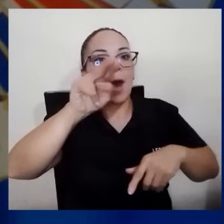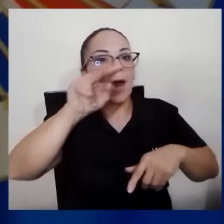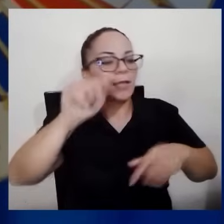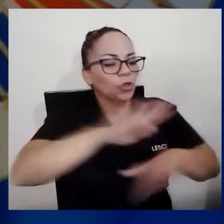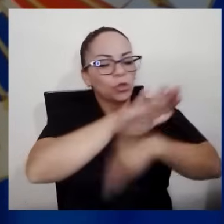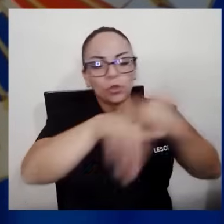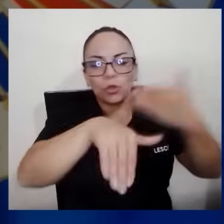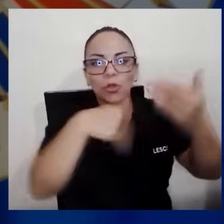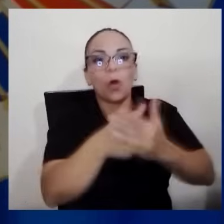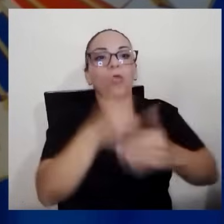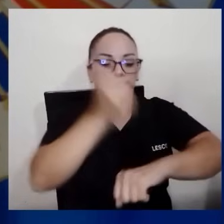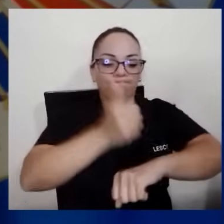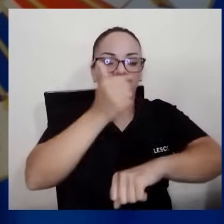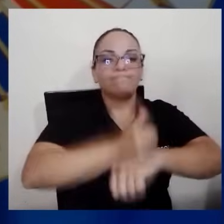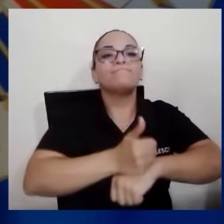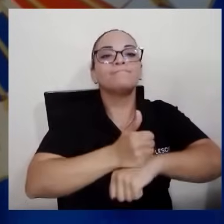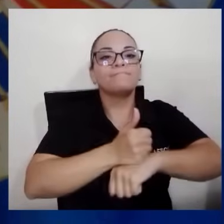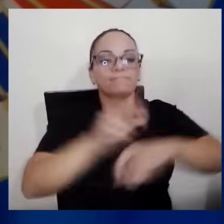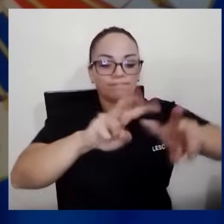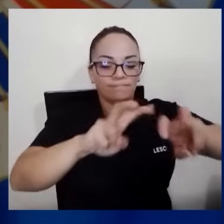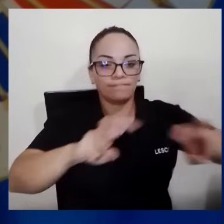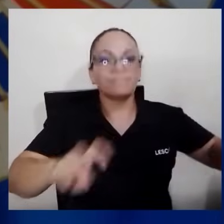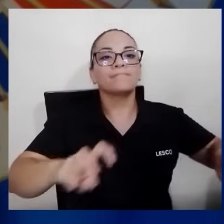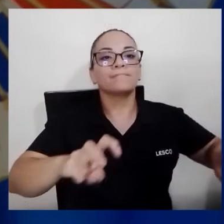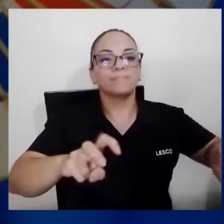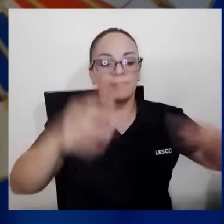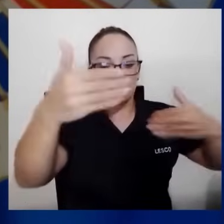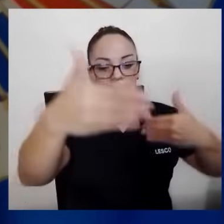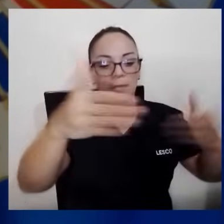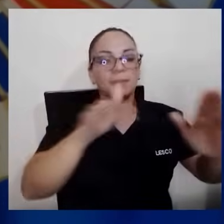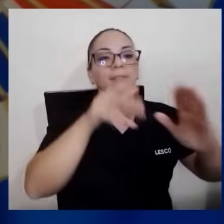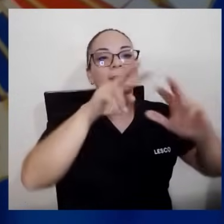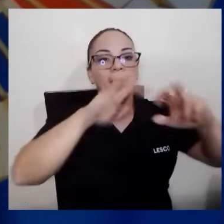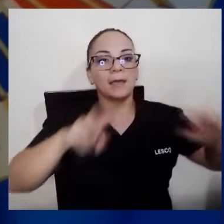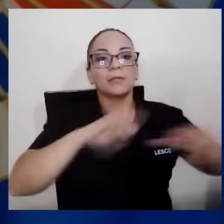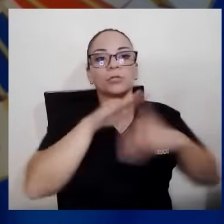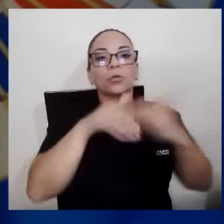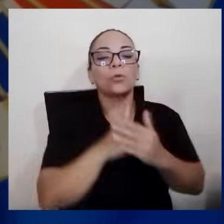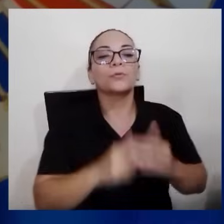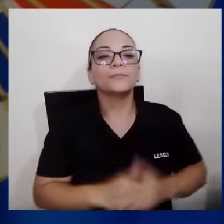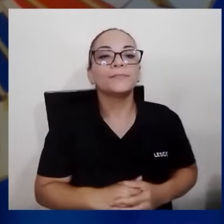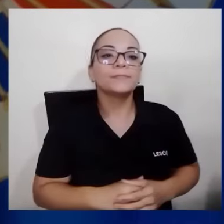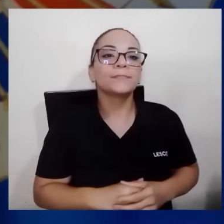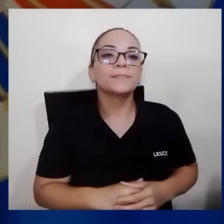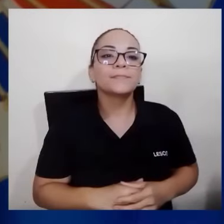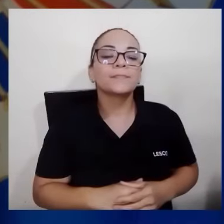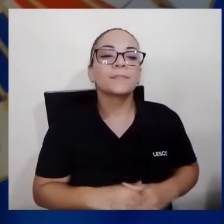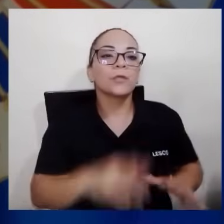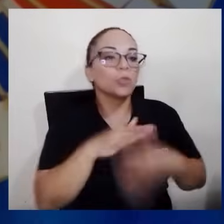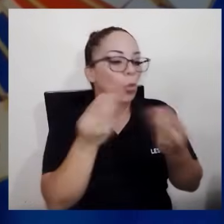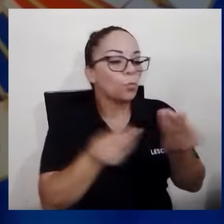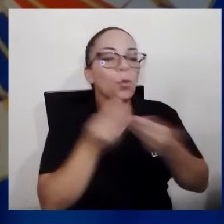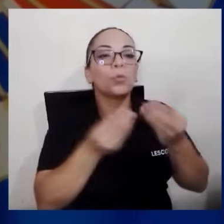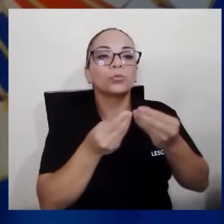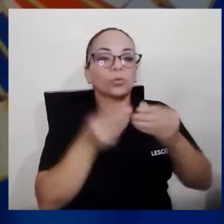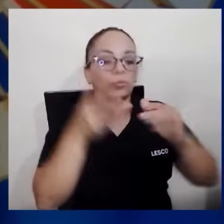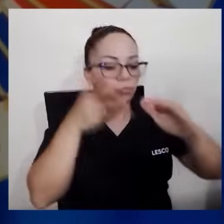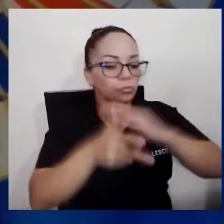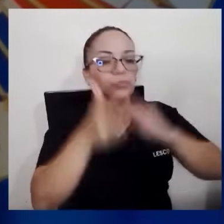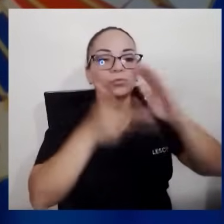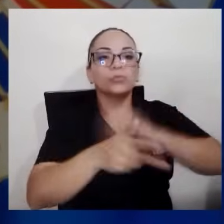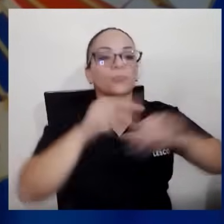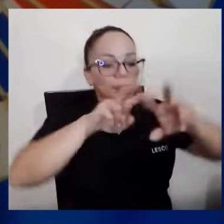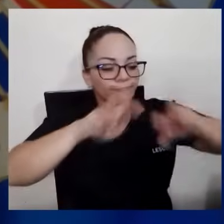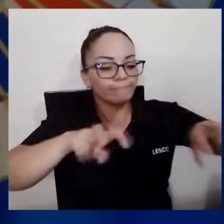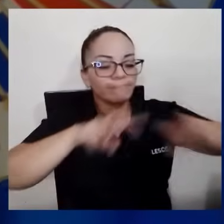país se va a escanear estamos pasando la mercadería por escáneres ya en